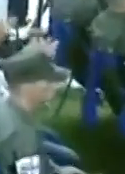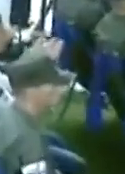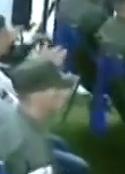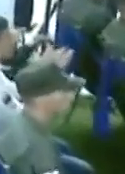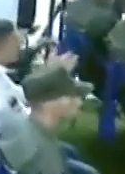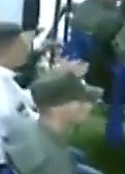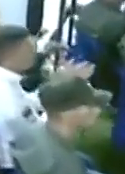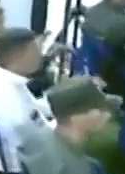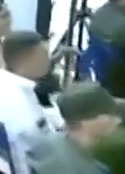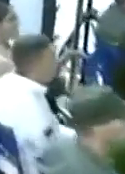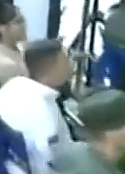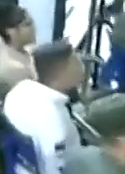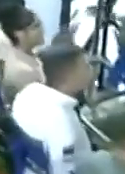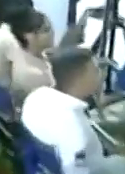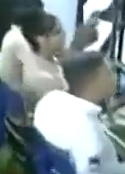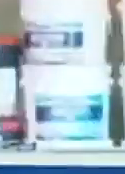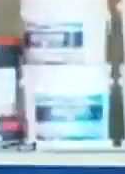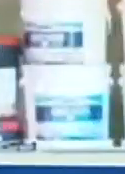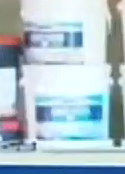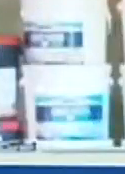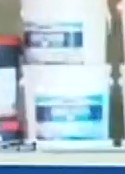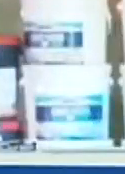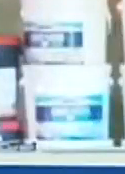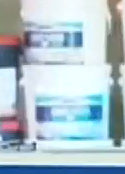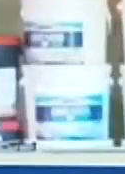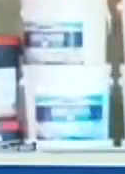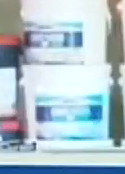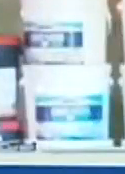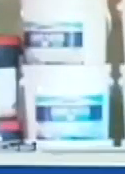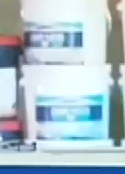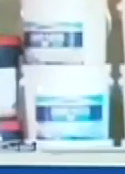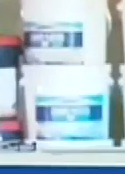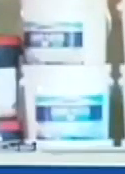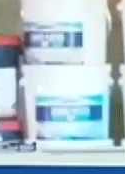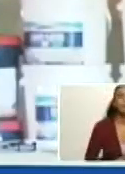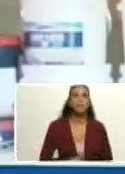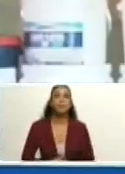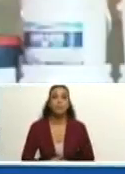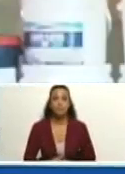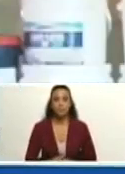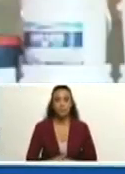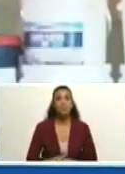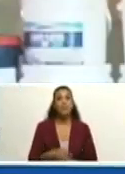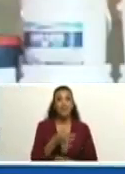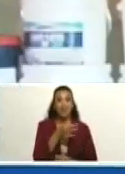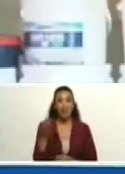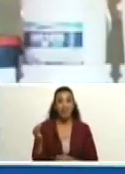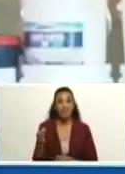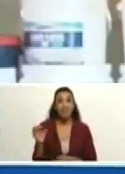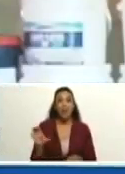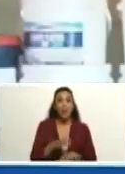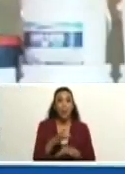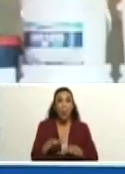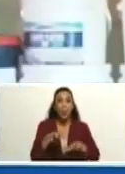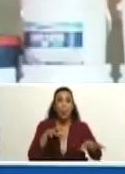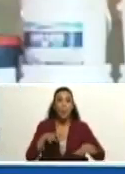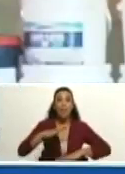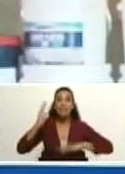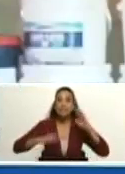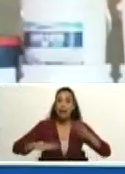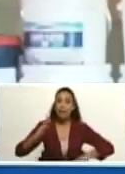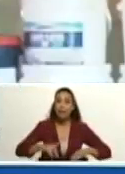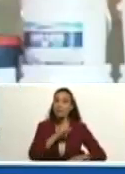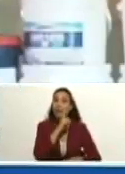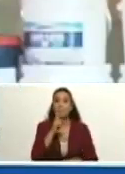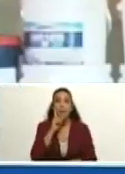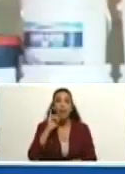Bienvenidos. Excelente, la orquesta La Intimidad. ¿Ah? Tremenda orquesta,